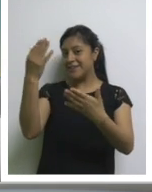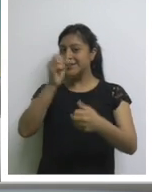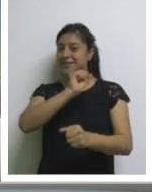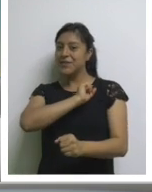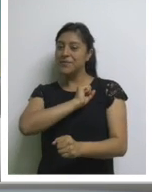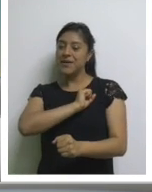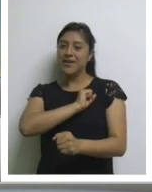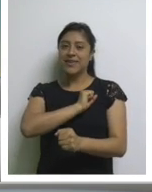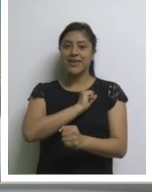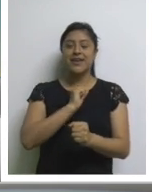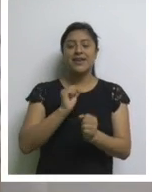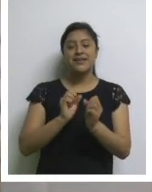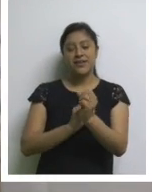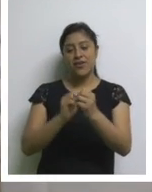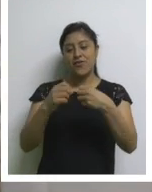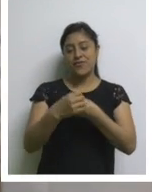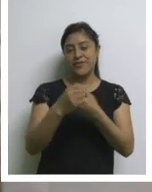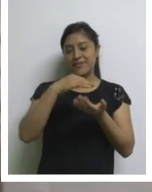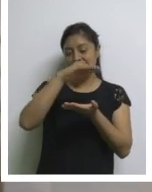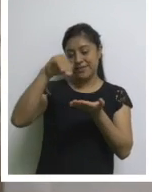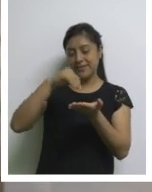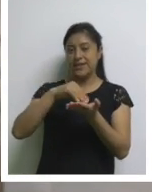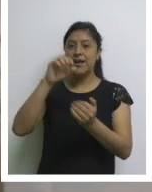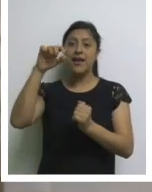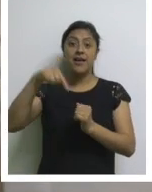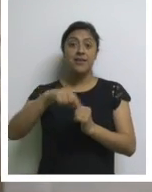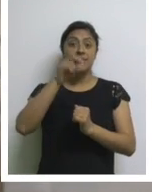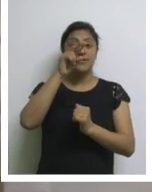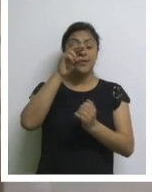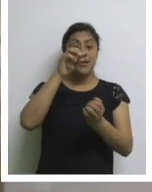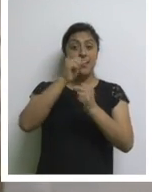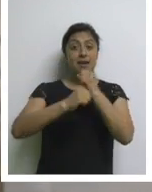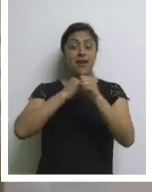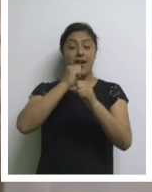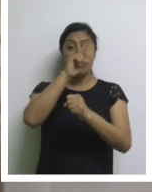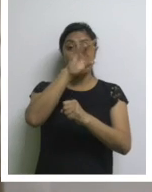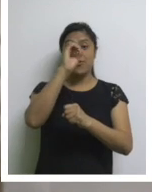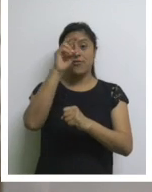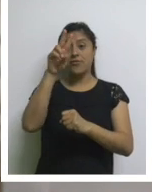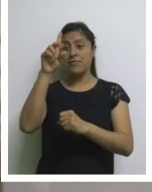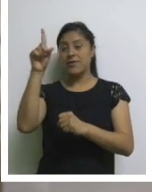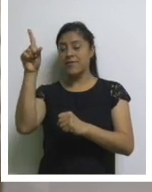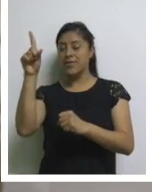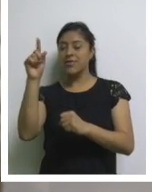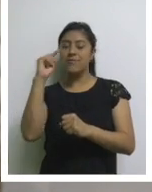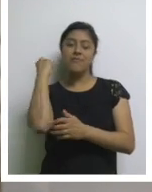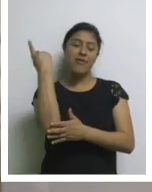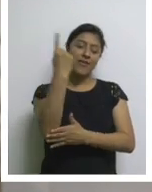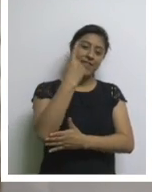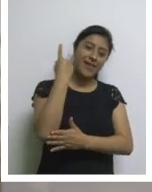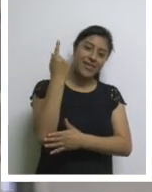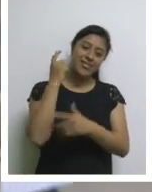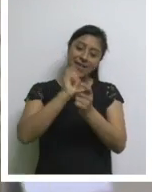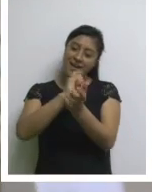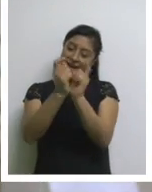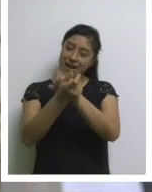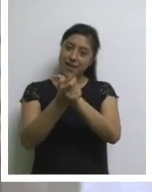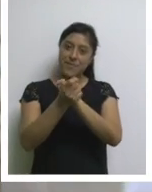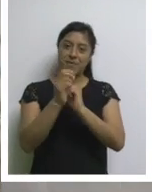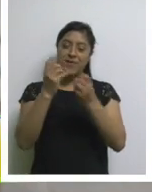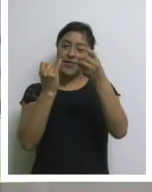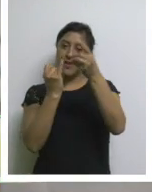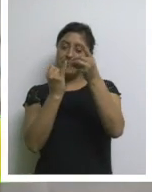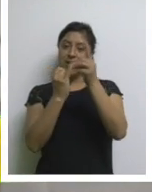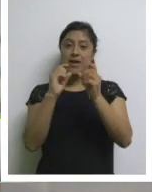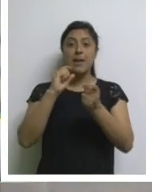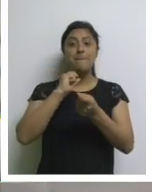gracias compañeros allá en el estudio central. En efecto, este año 2021 es un año muy importante, el tema de la renovación